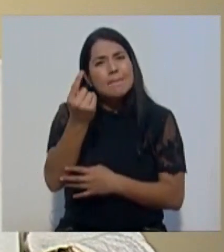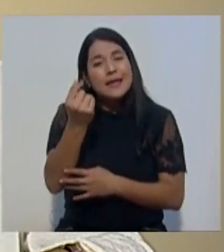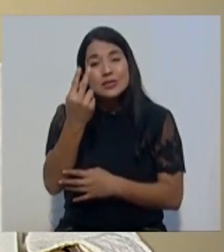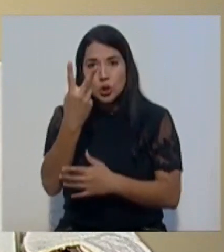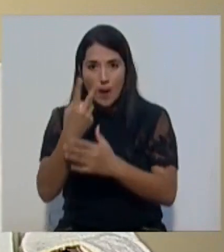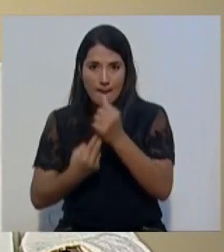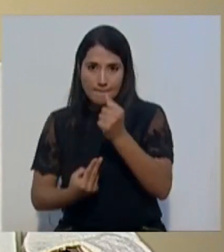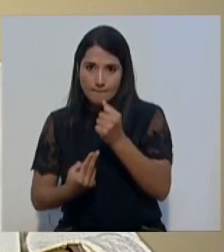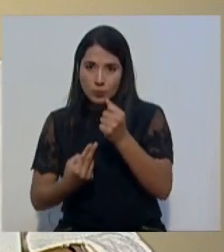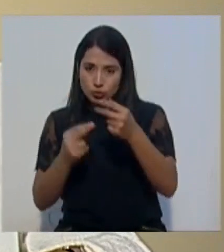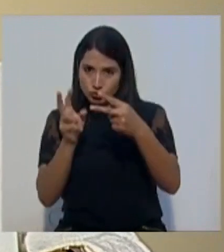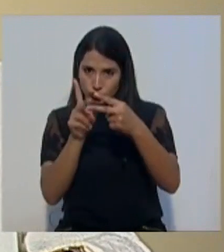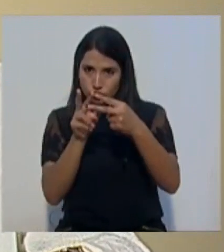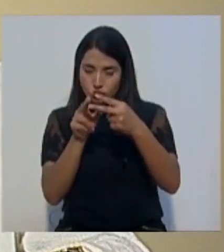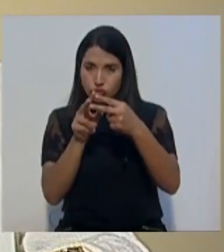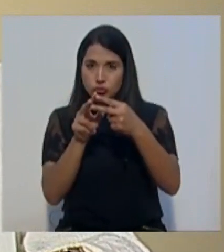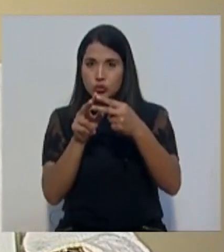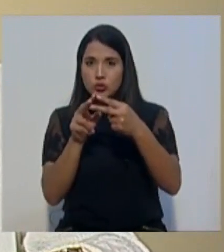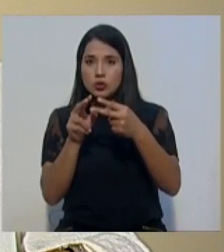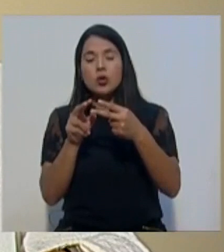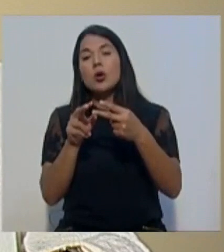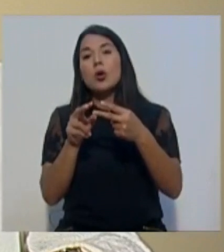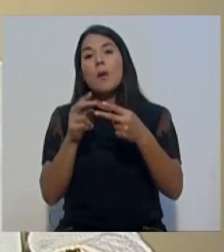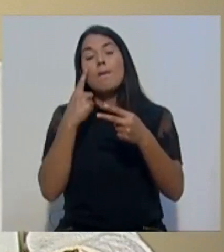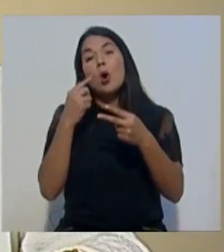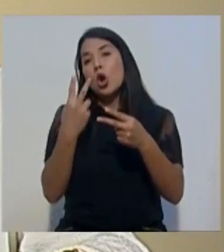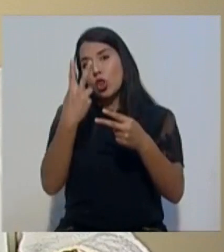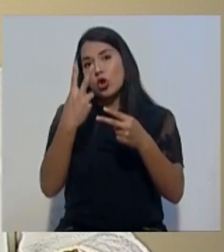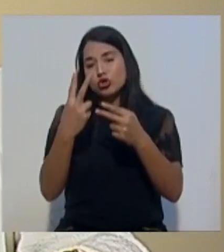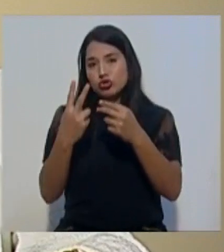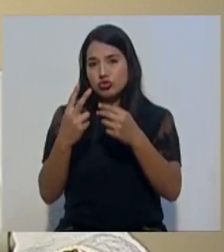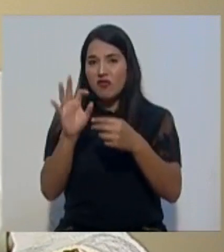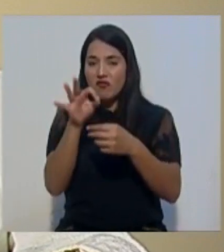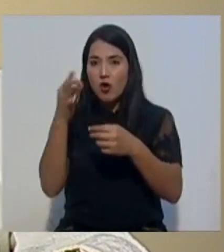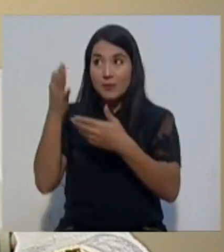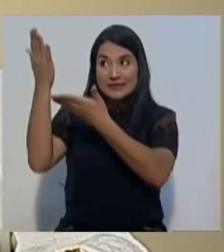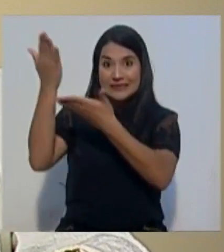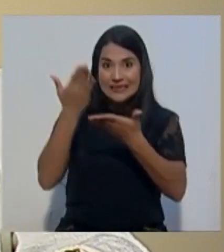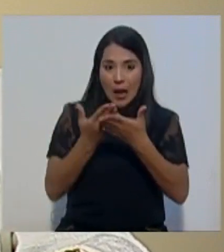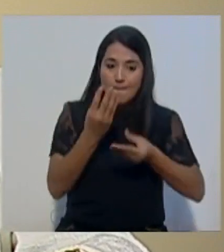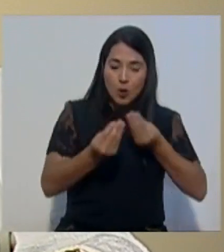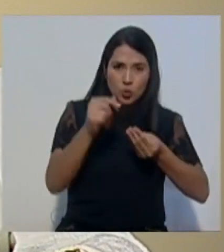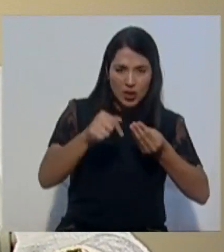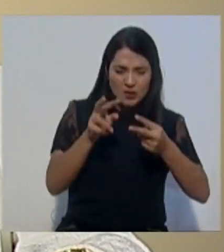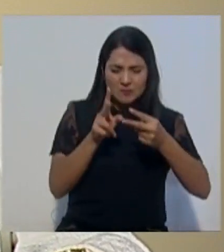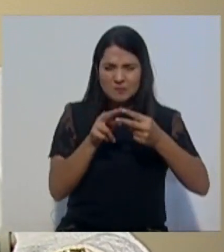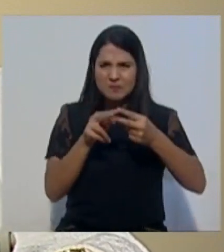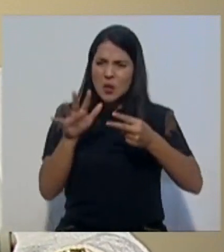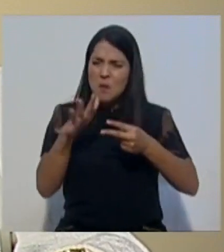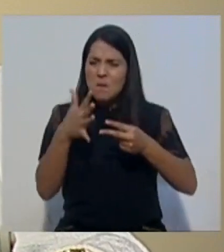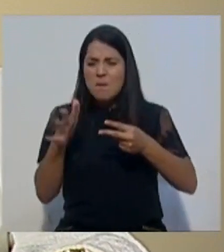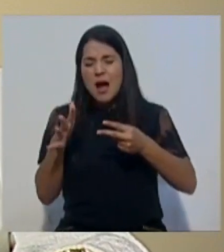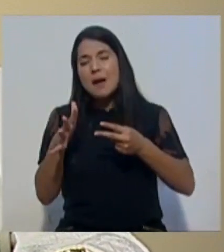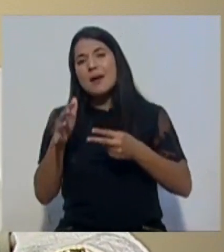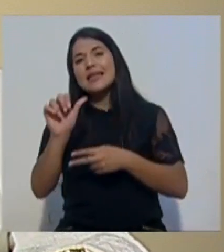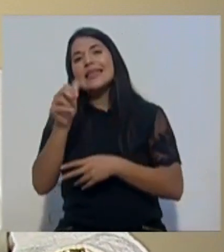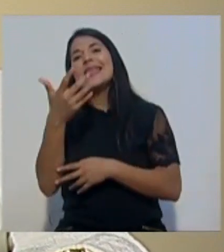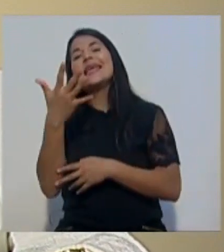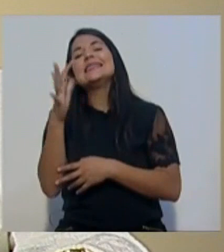mix, ¿verdad?, que logramos tener para un saco de 76 kilos de arroz, ronda alrededor